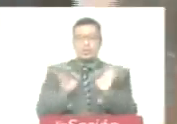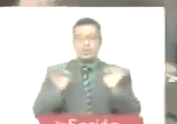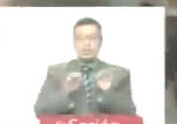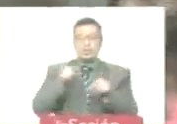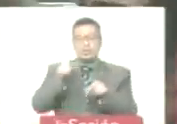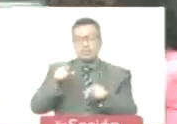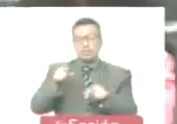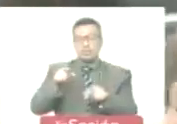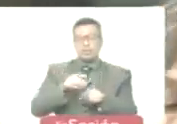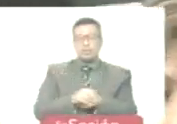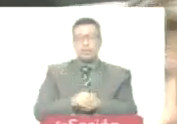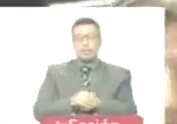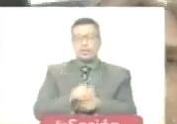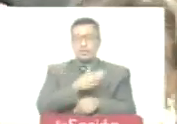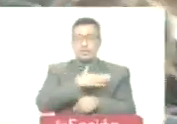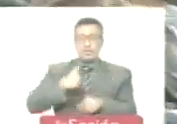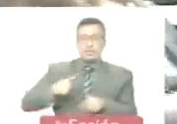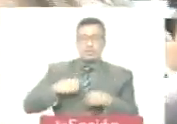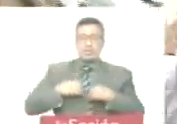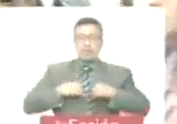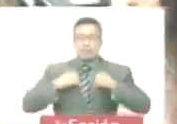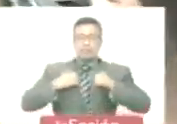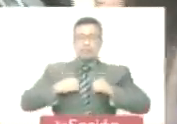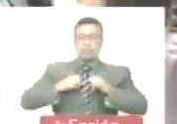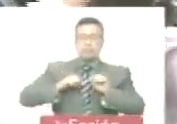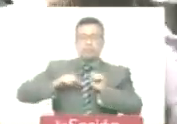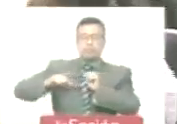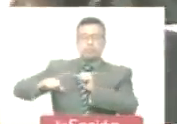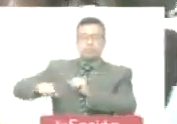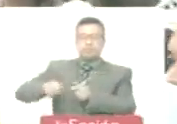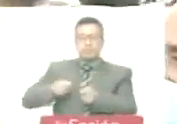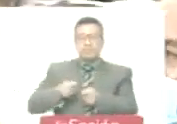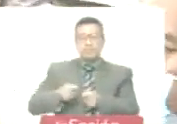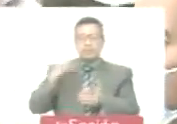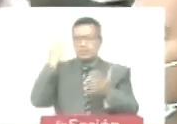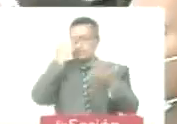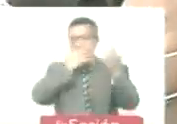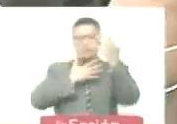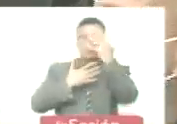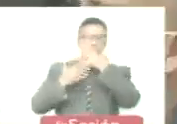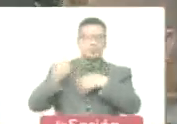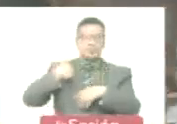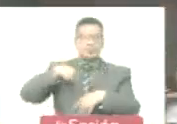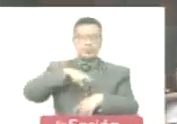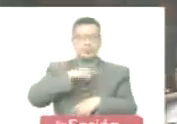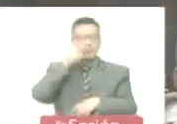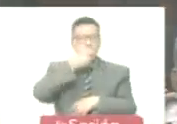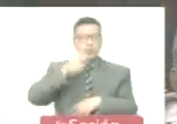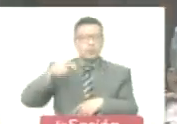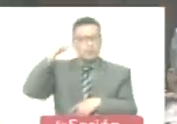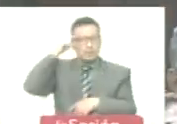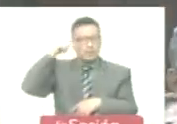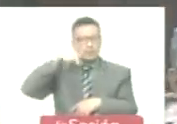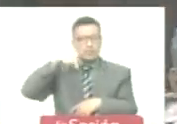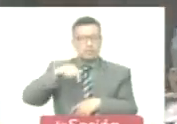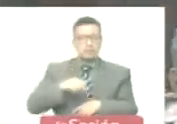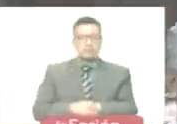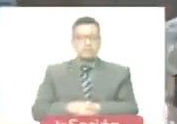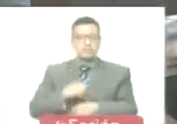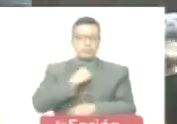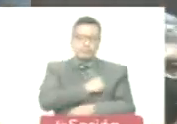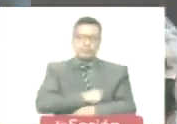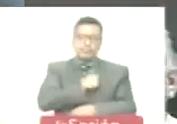todavía quiera rasgarse las vestiduras y tratar de confundir a nuestro pueblo. Por eso hoy aquí para el lamento